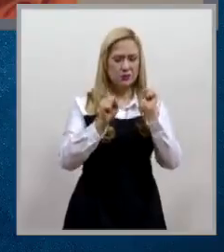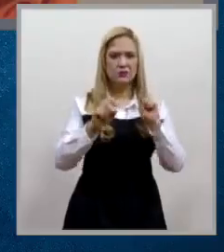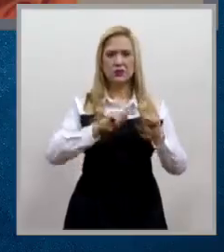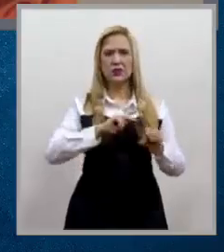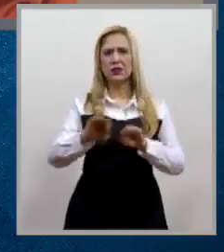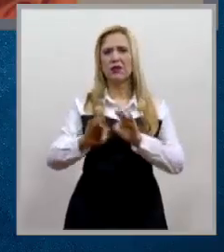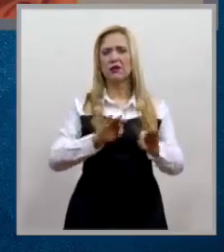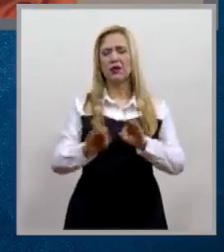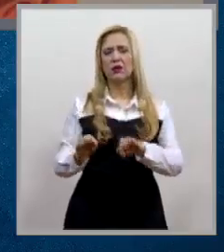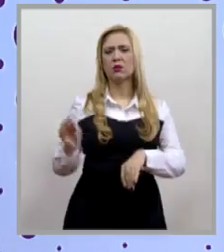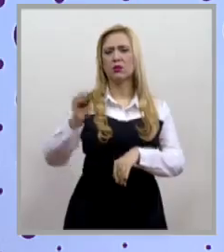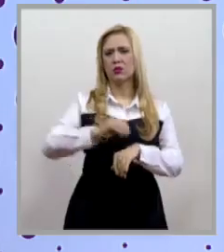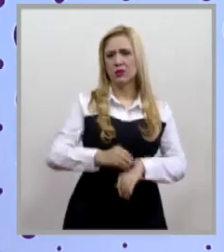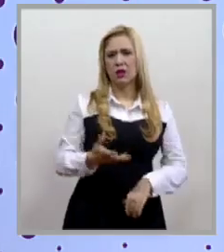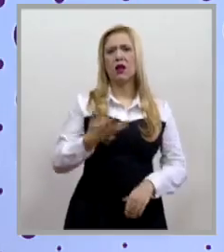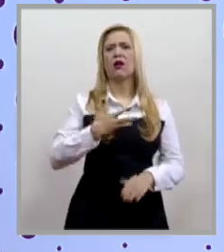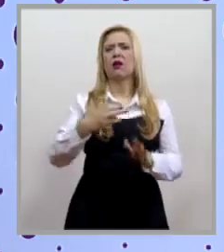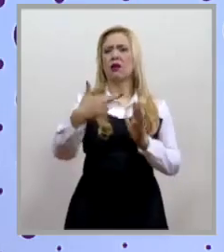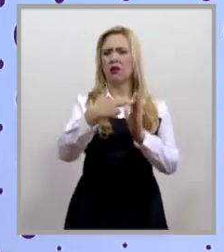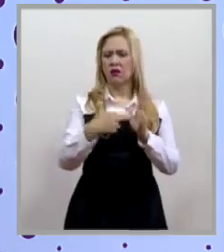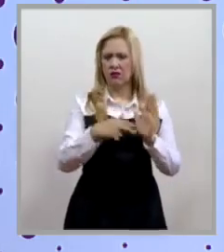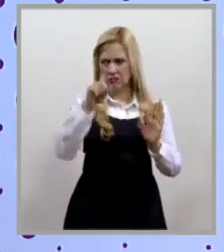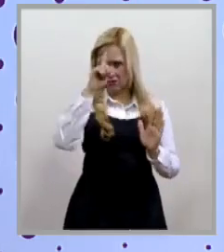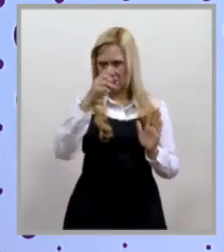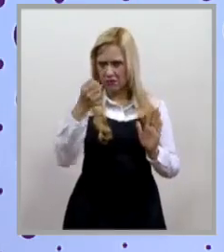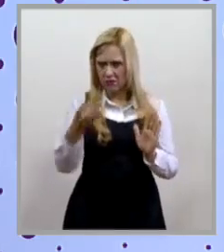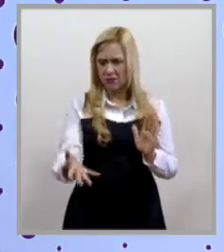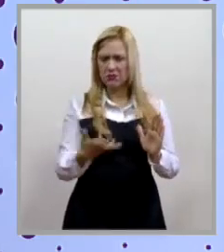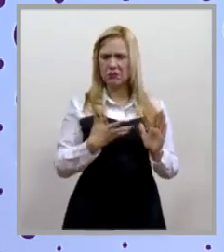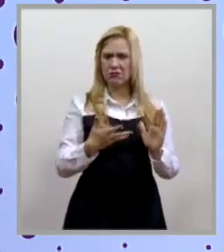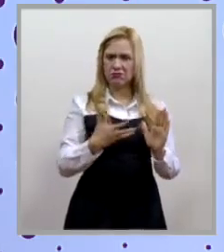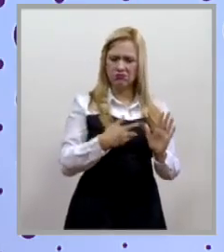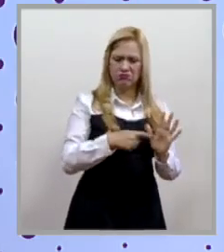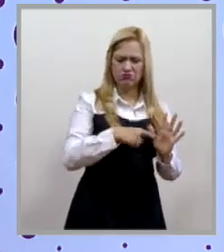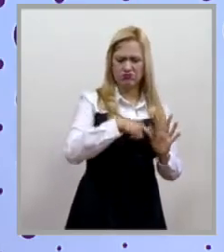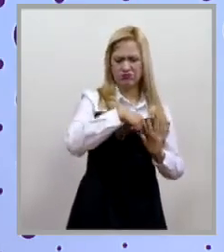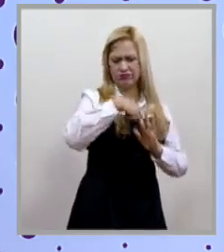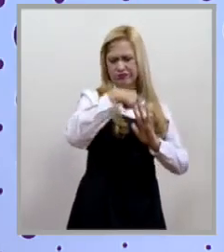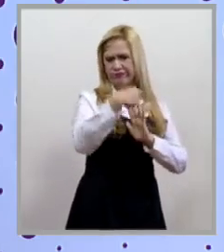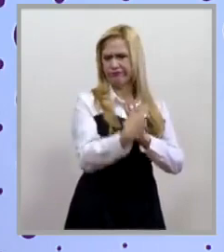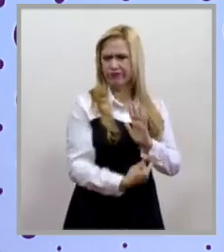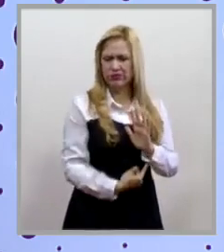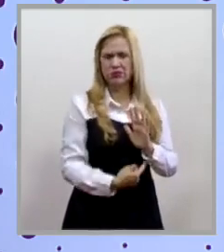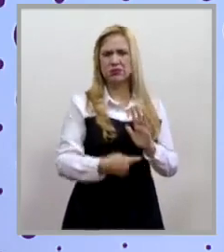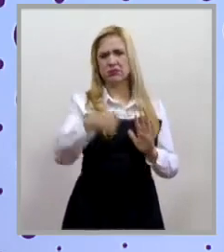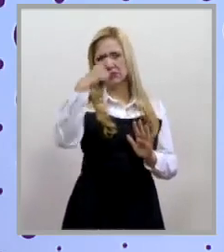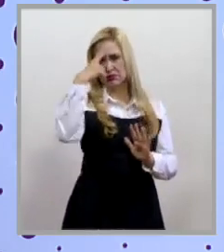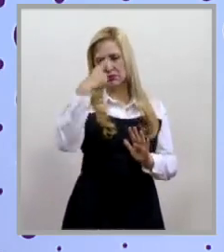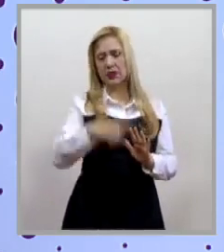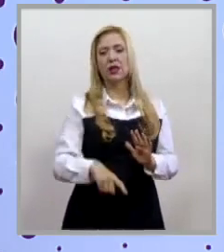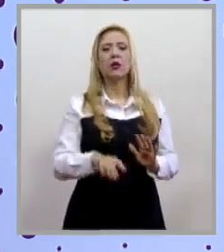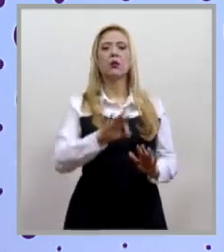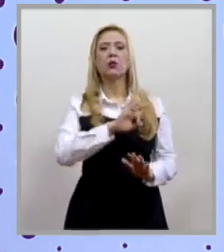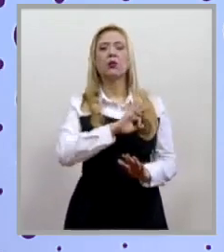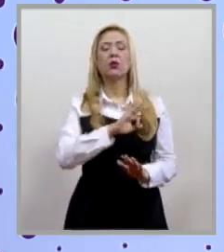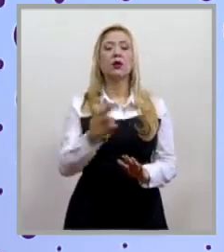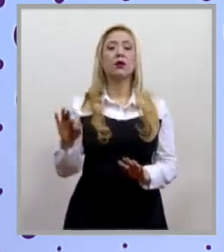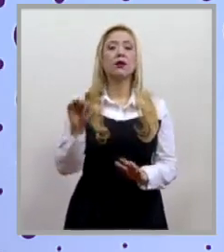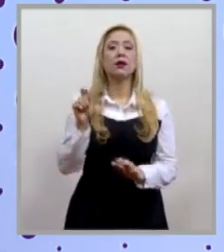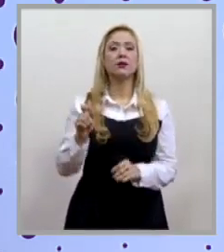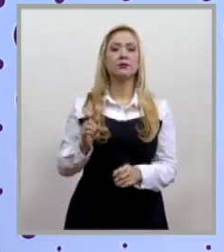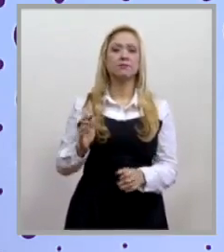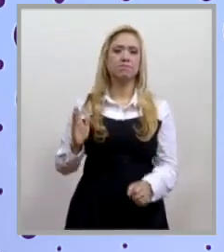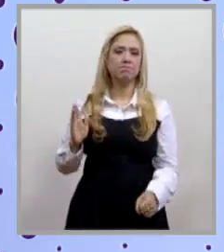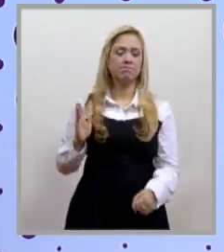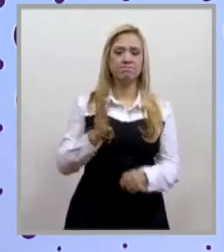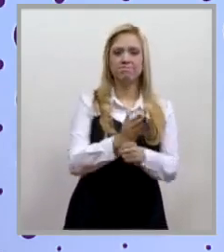con todos los protocolos, desde el primer respondiente hasta el último. ¿Para qué? Para lograr que haya una